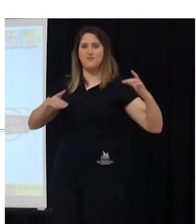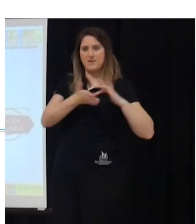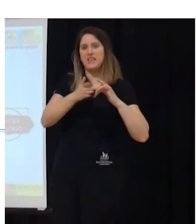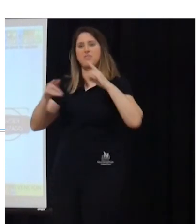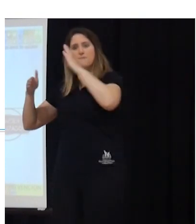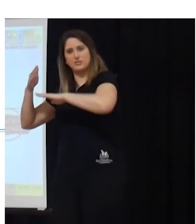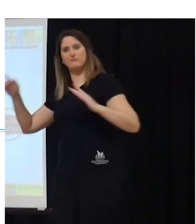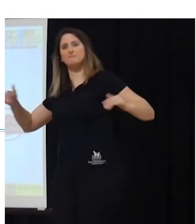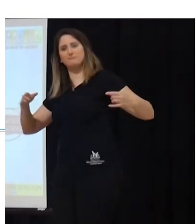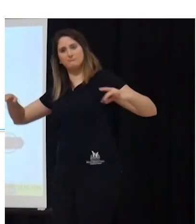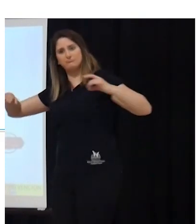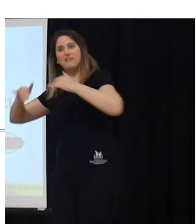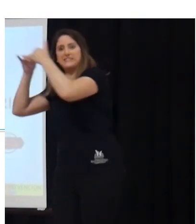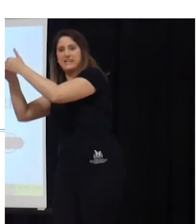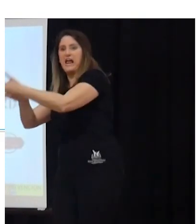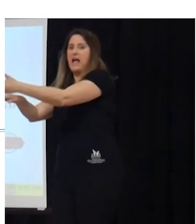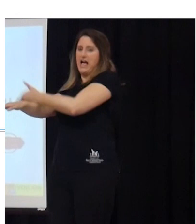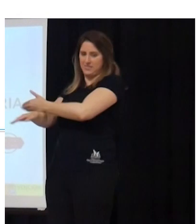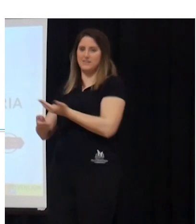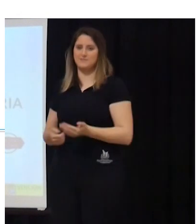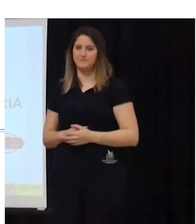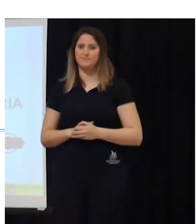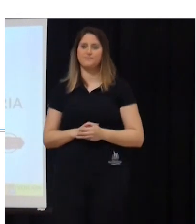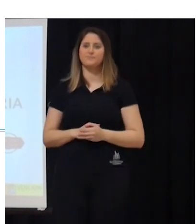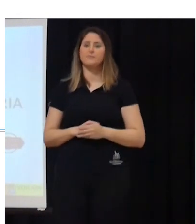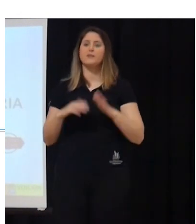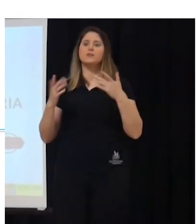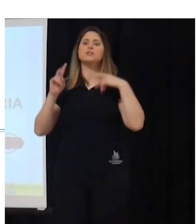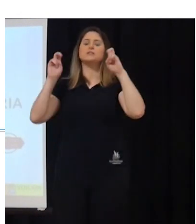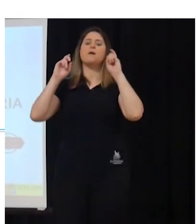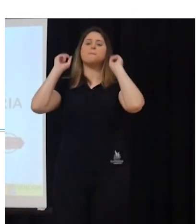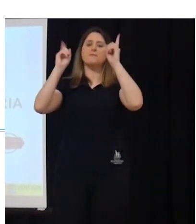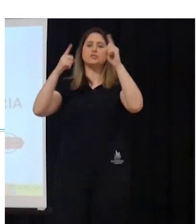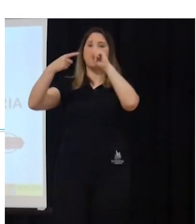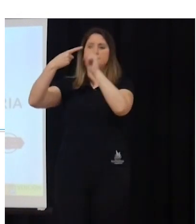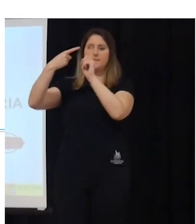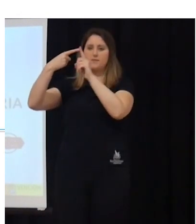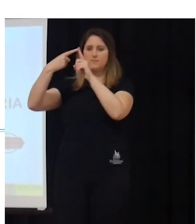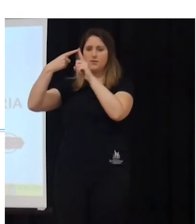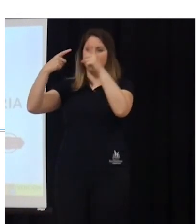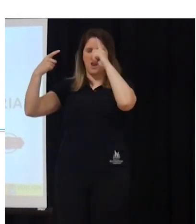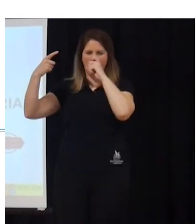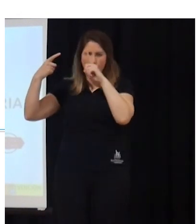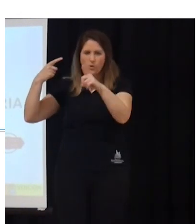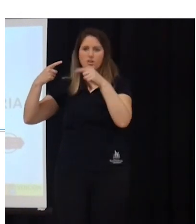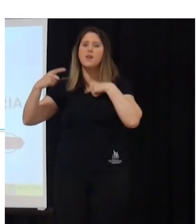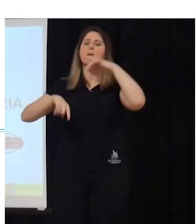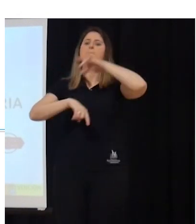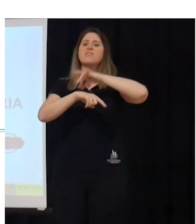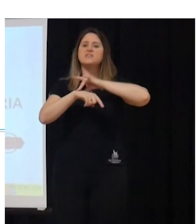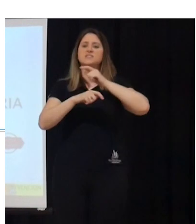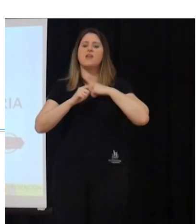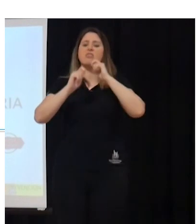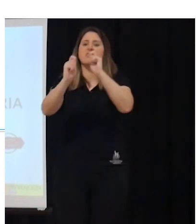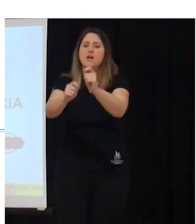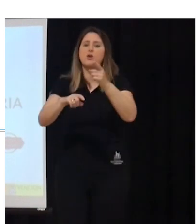son tratamientos y son un poco aburridos. Respecto a la prevención primaria, les recuerdo qué es lo que debe hacer la medicina, qué es lo